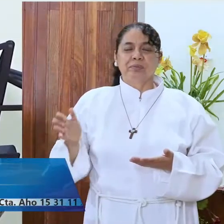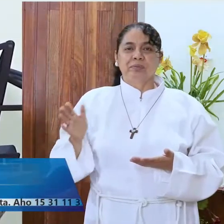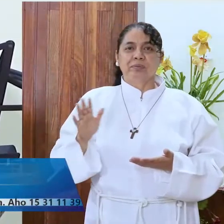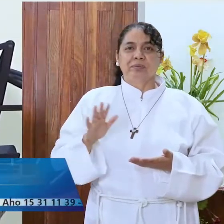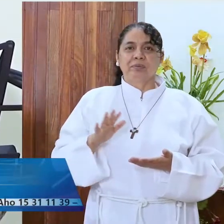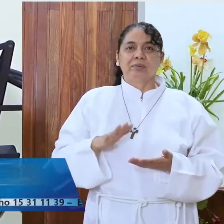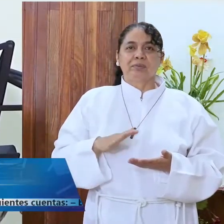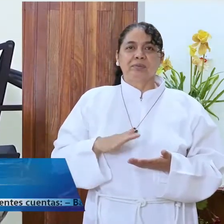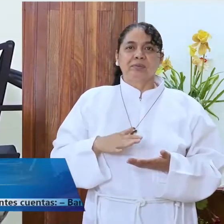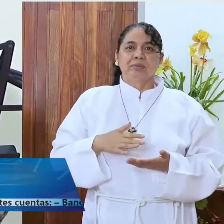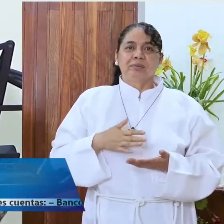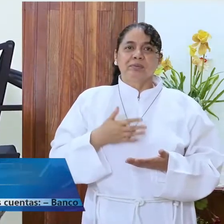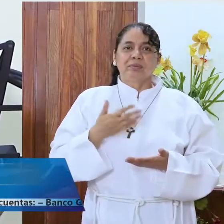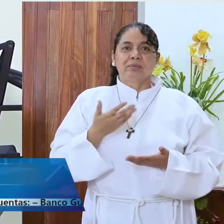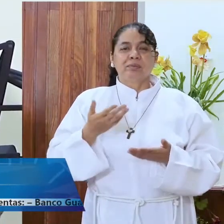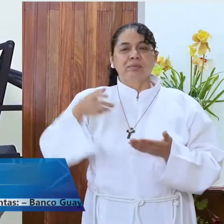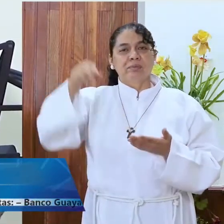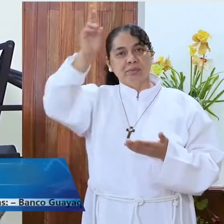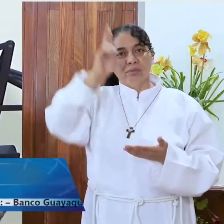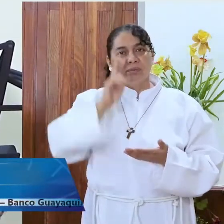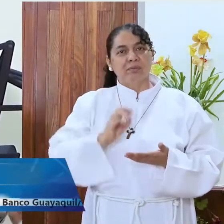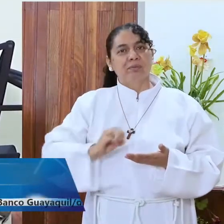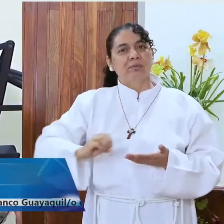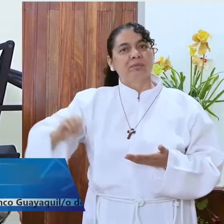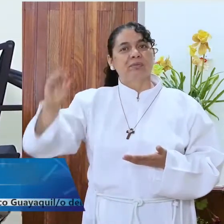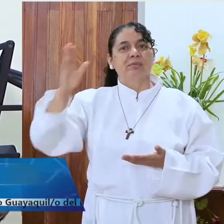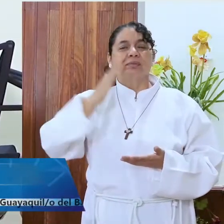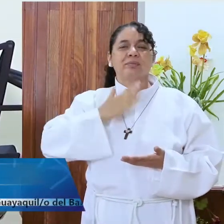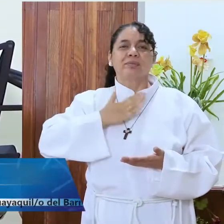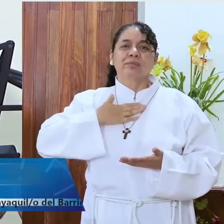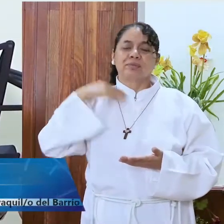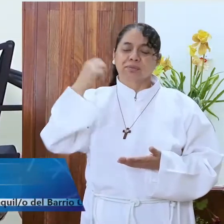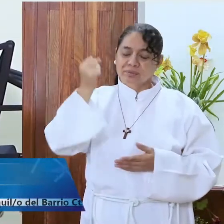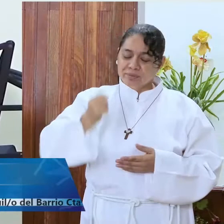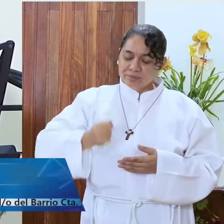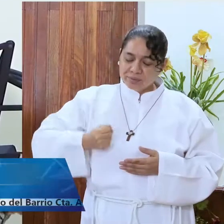y el señor es mi pastor